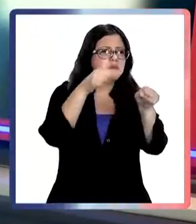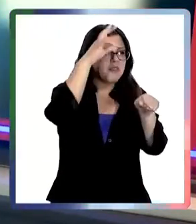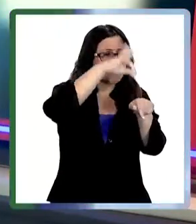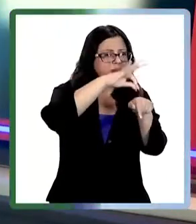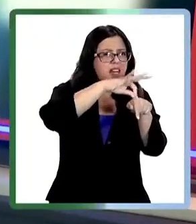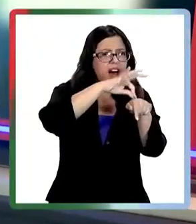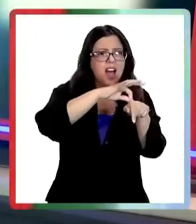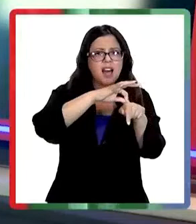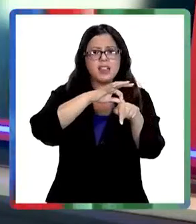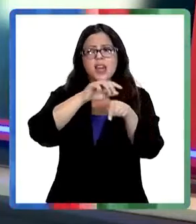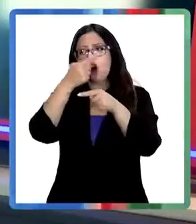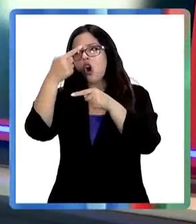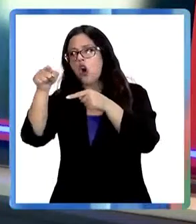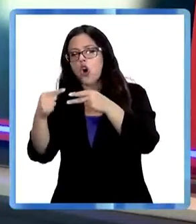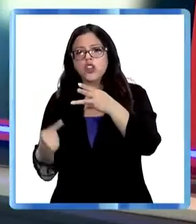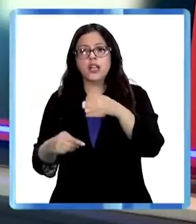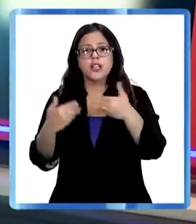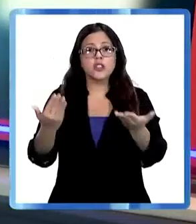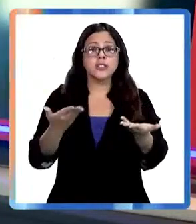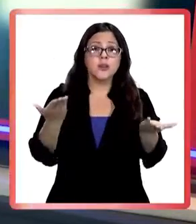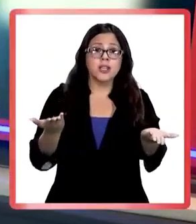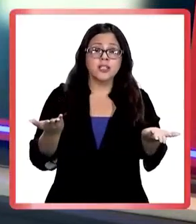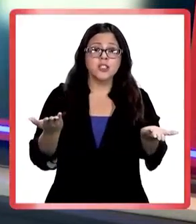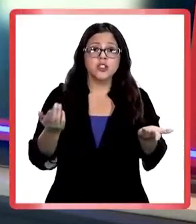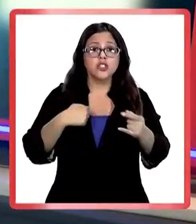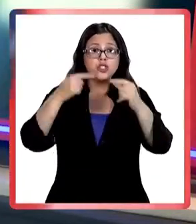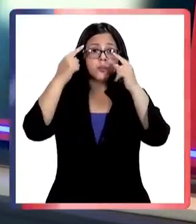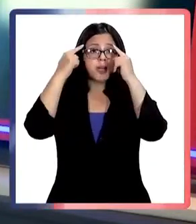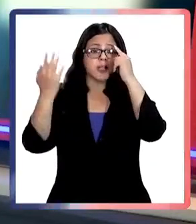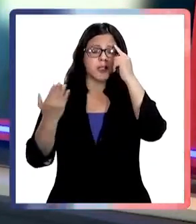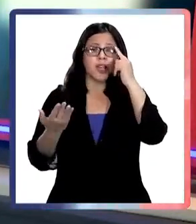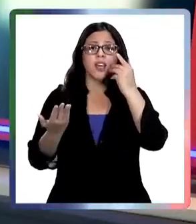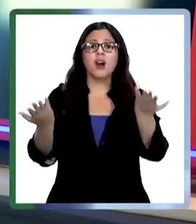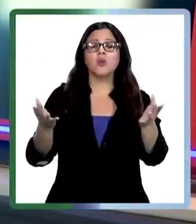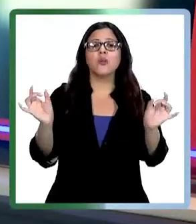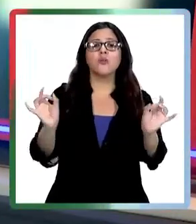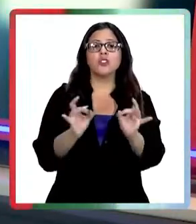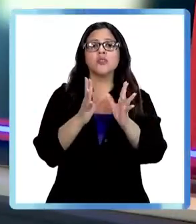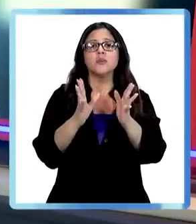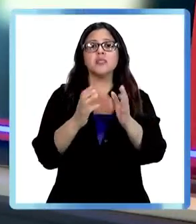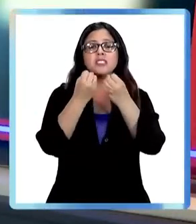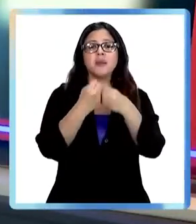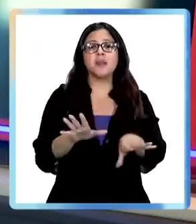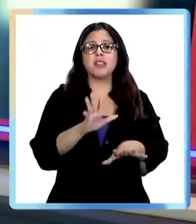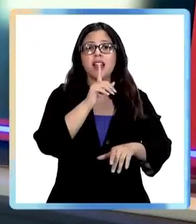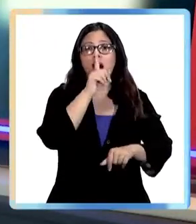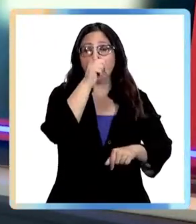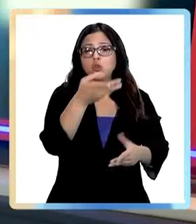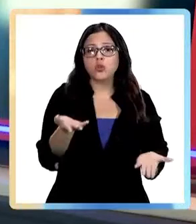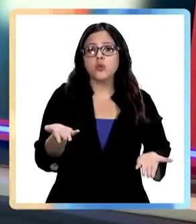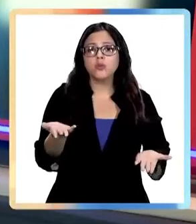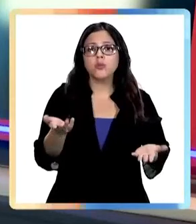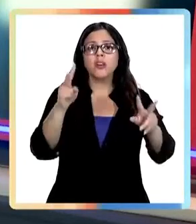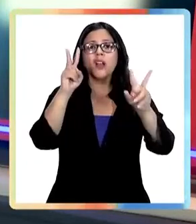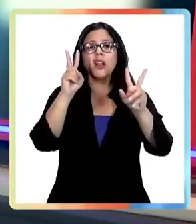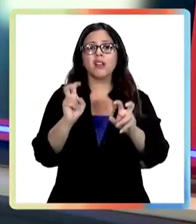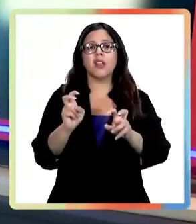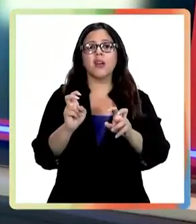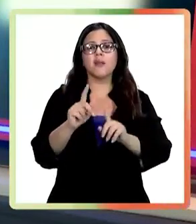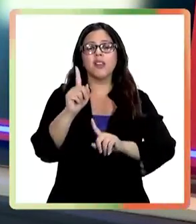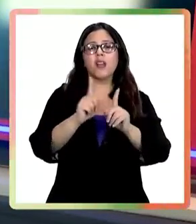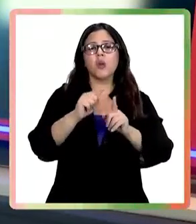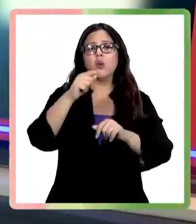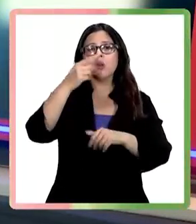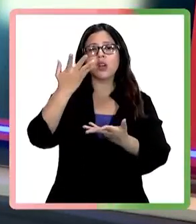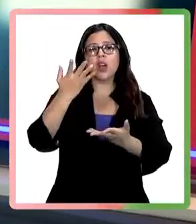respiratoria y otros virus, y entonces por eso creo yo que aunque se pierda la costumbre de repente frente a la aparición de algunos